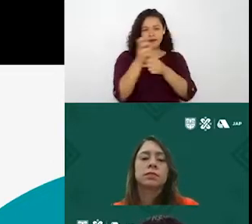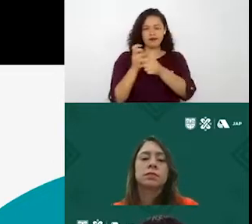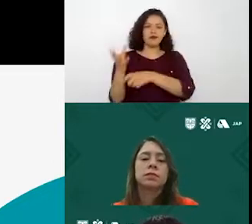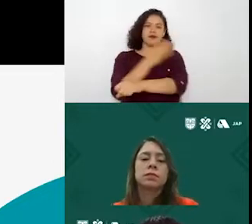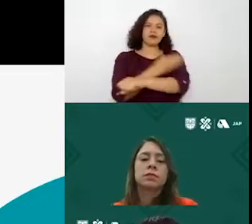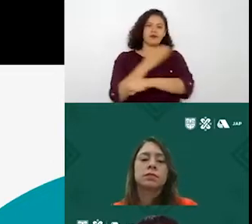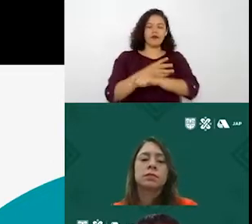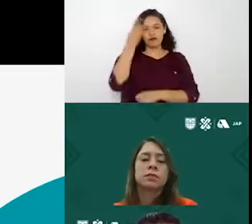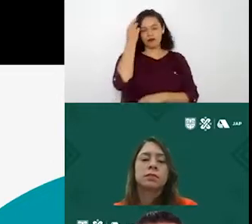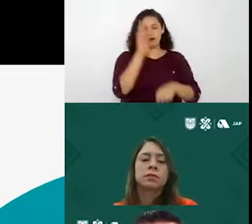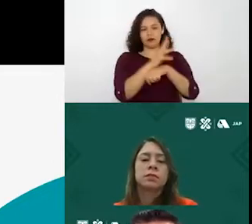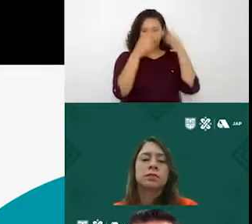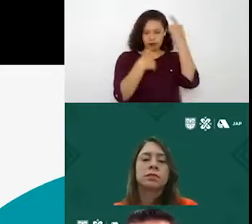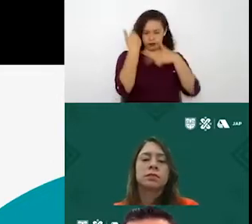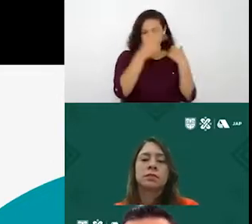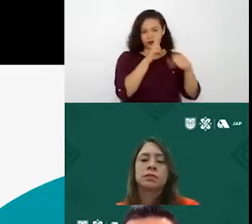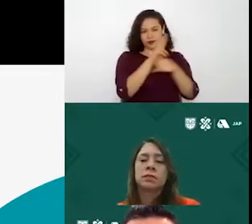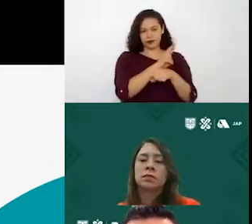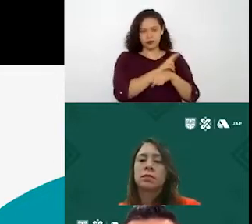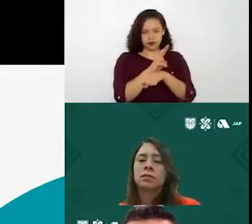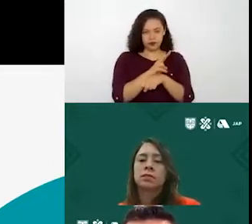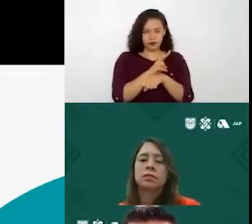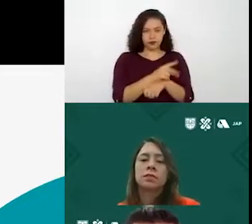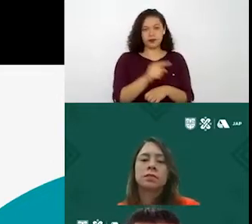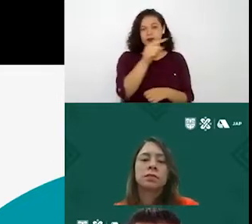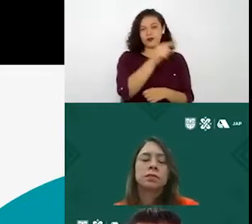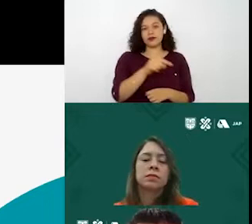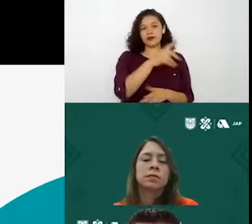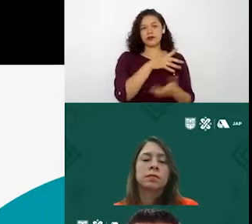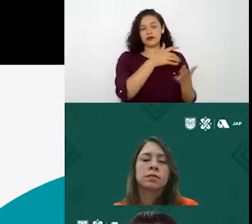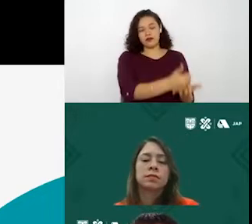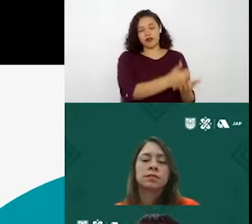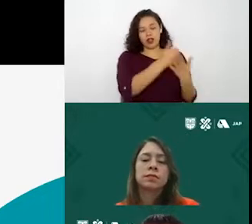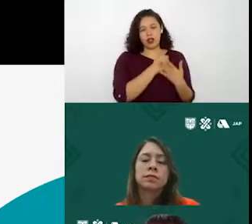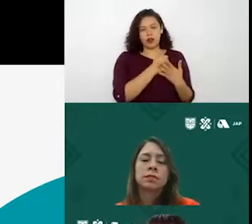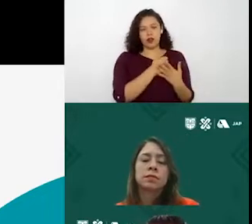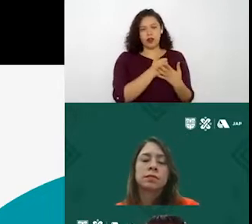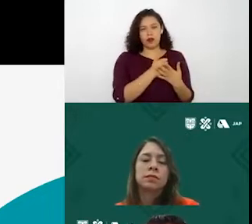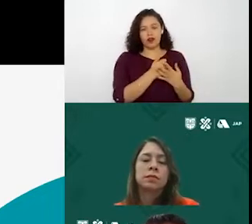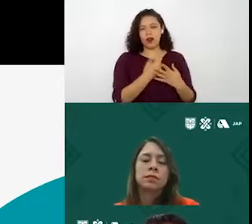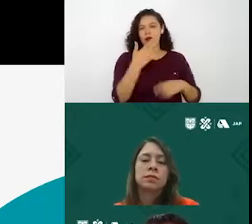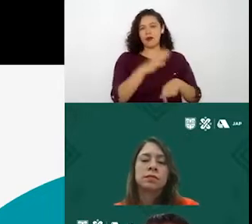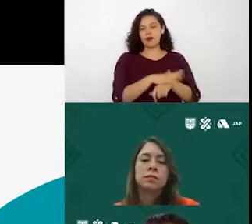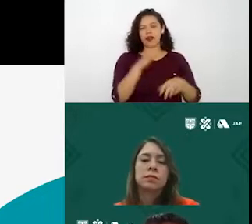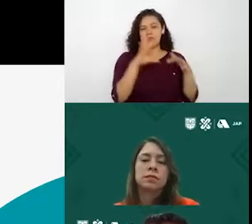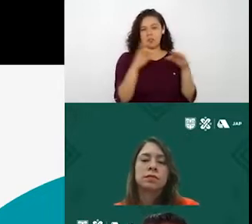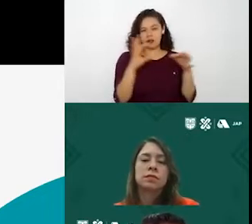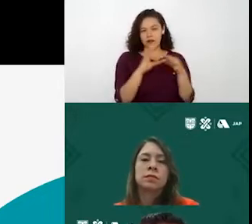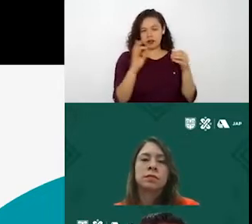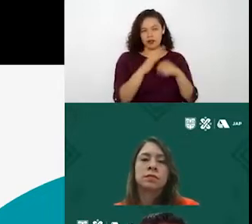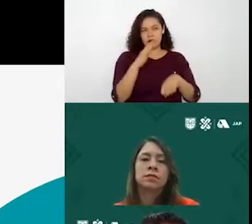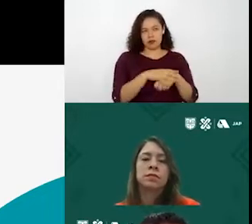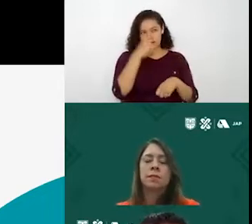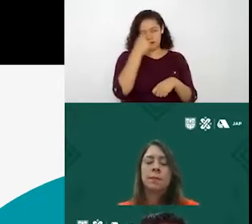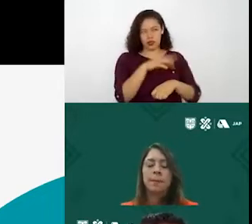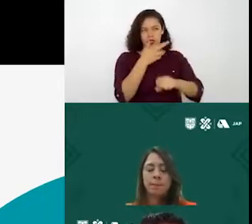de la dirección de análisis y supervisión quienes nos apoyarán para explicarles ampliamente a ustedes como se va a llevar